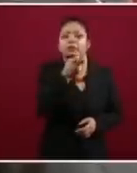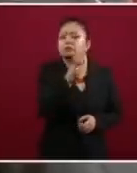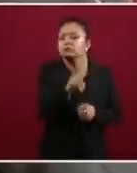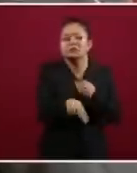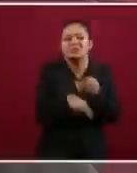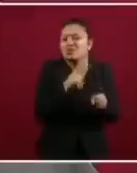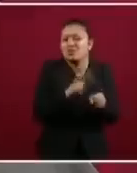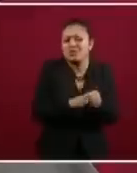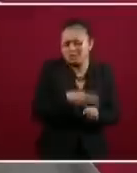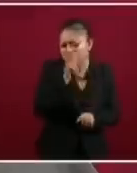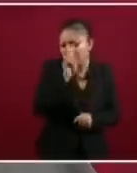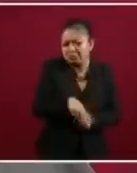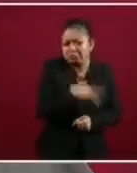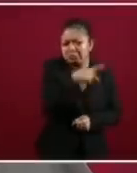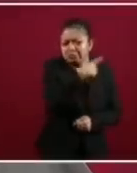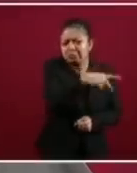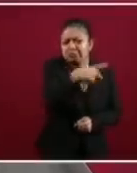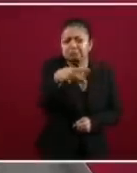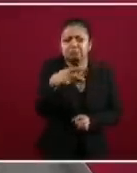es legítimo.